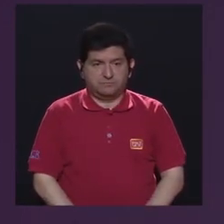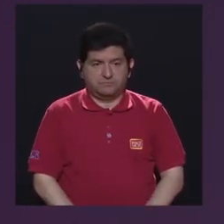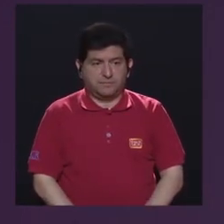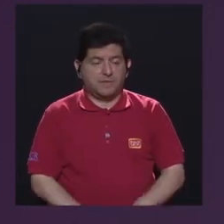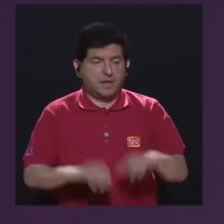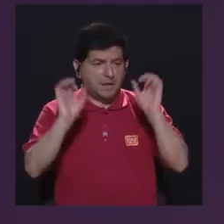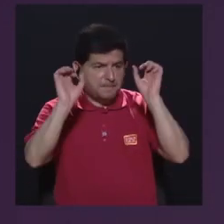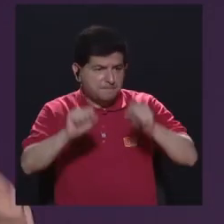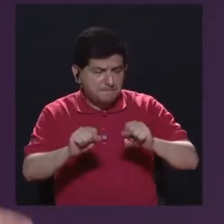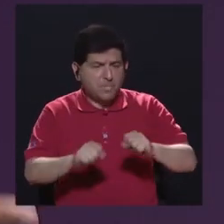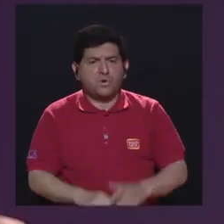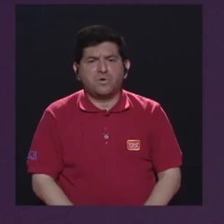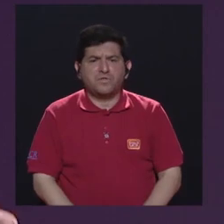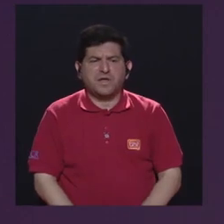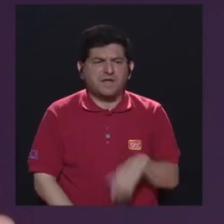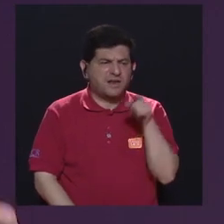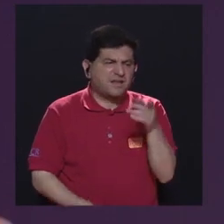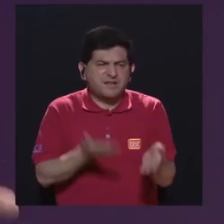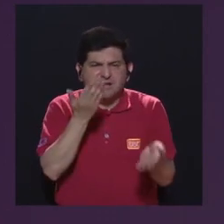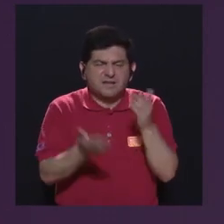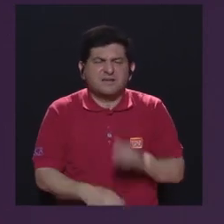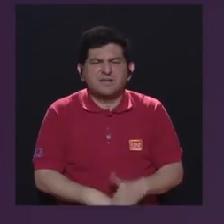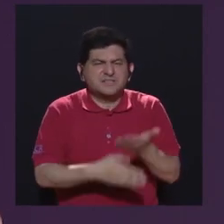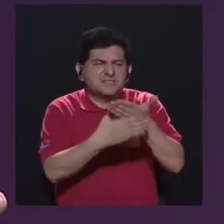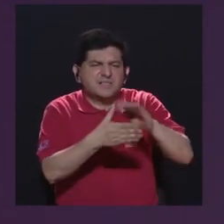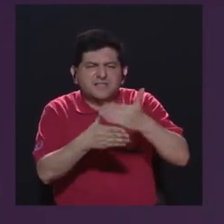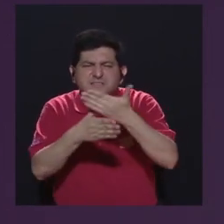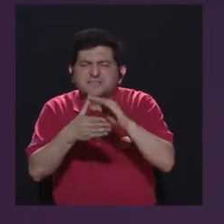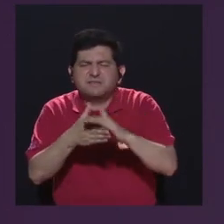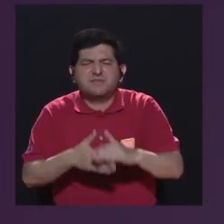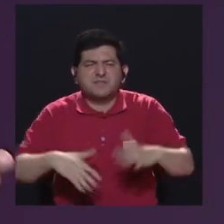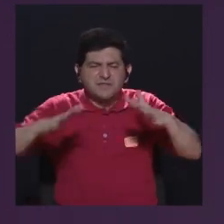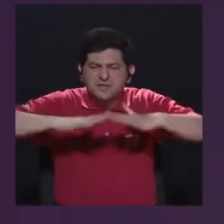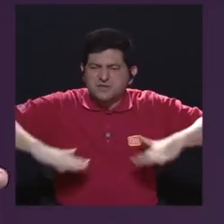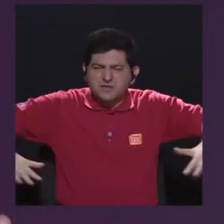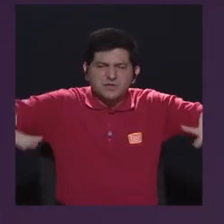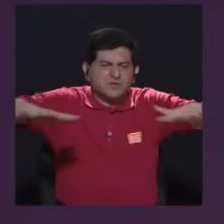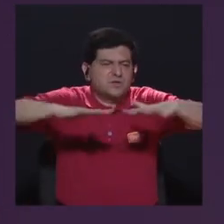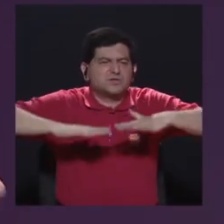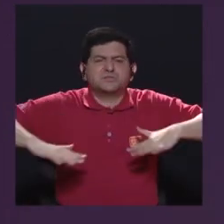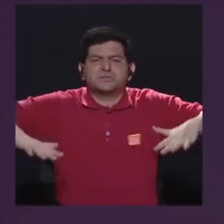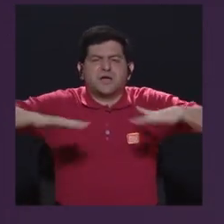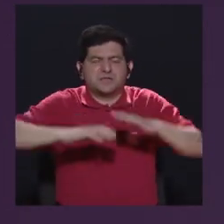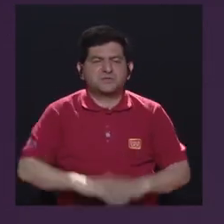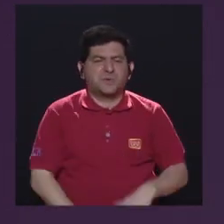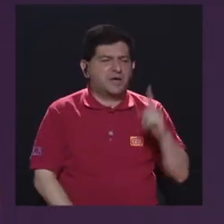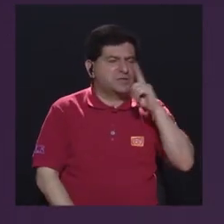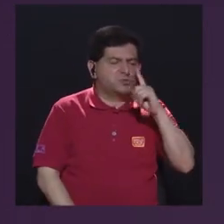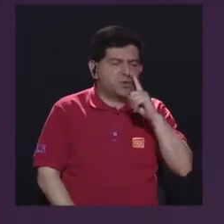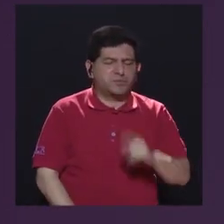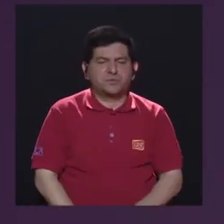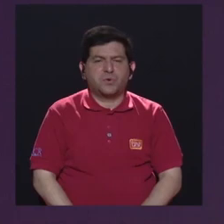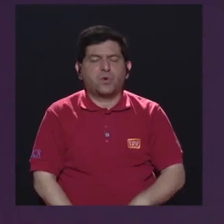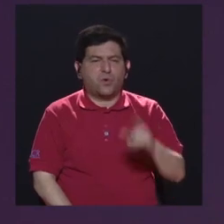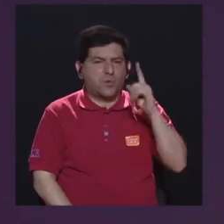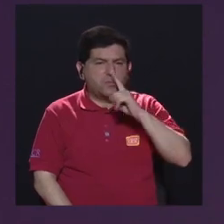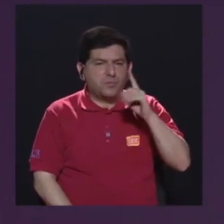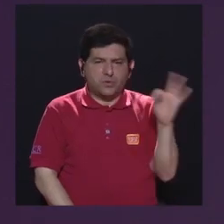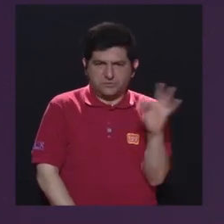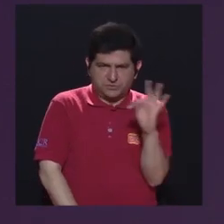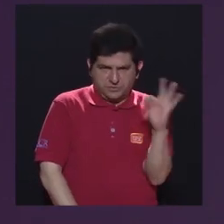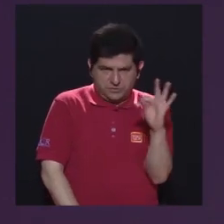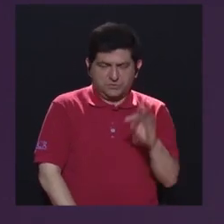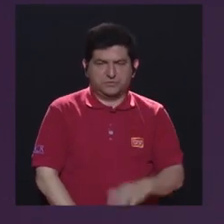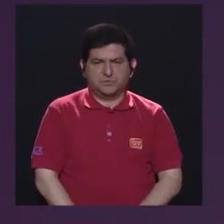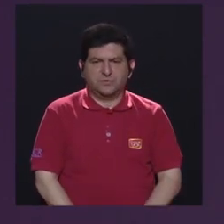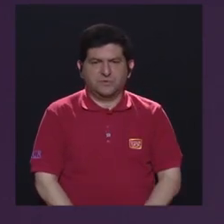que se agencian como y se dividen como una cartografía casi entre espacios de prostitución travesti, espacios de prostitución